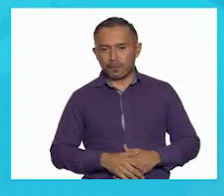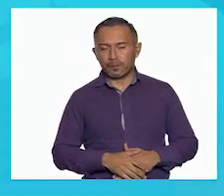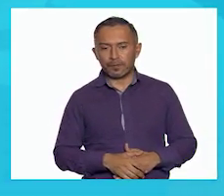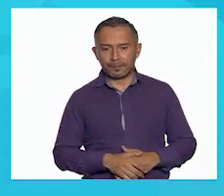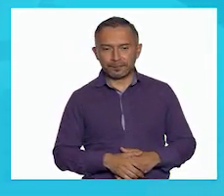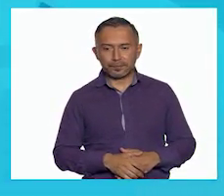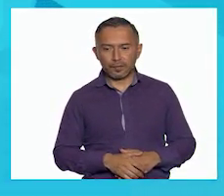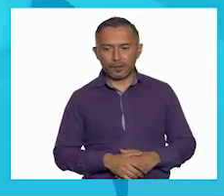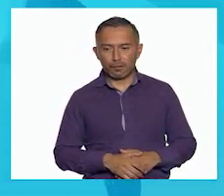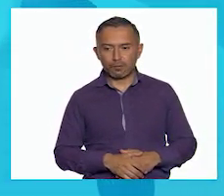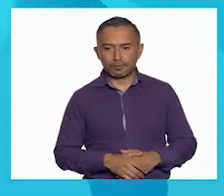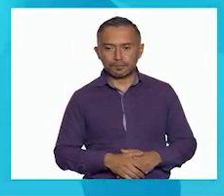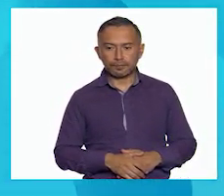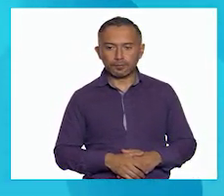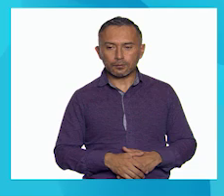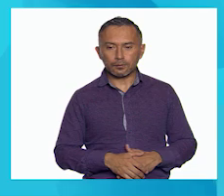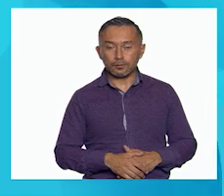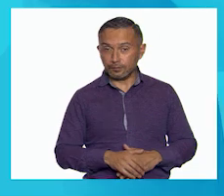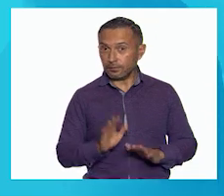Una motocicleta. ¿Listos?